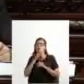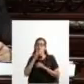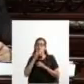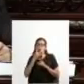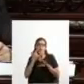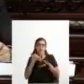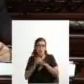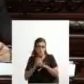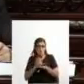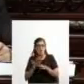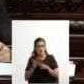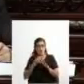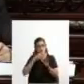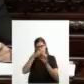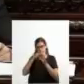la voy a dar ahora.